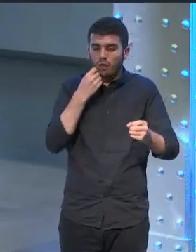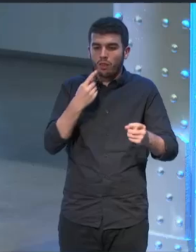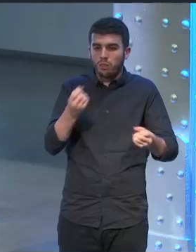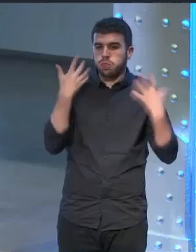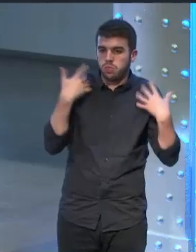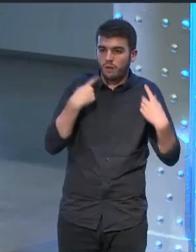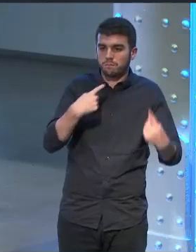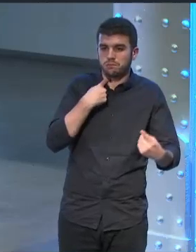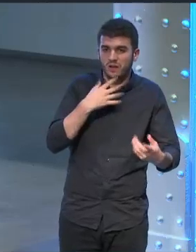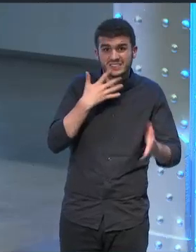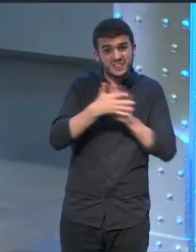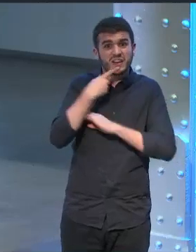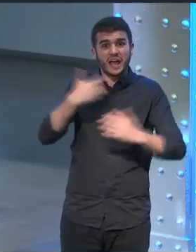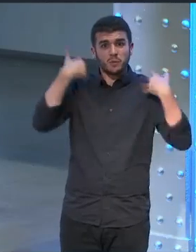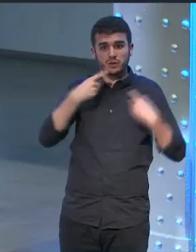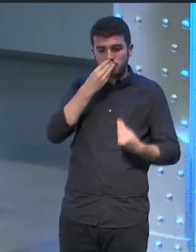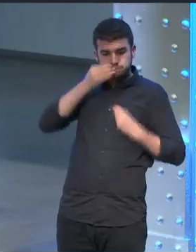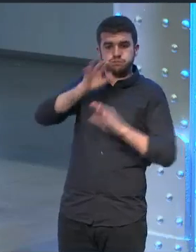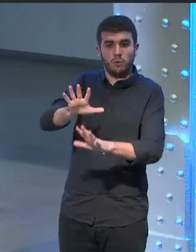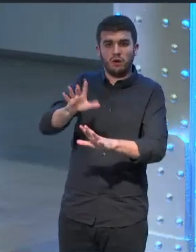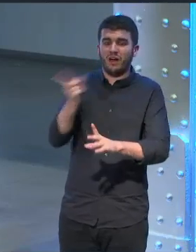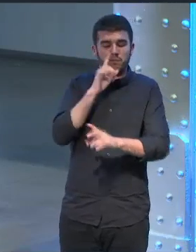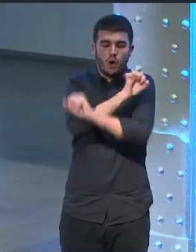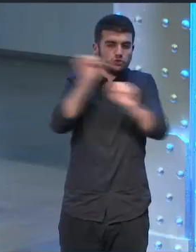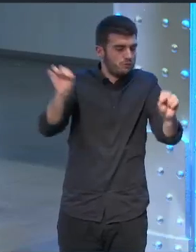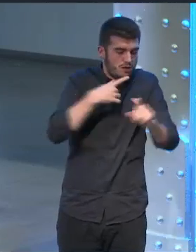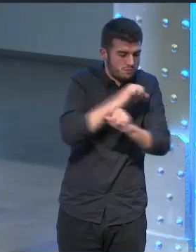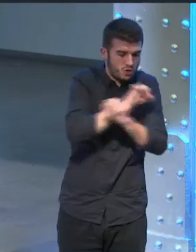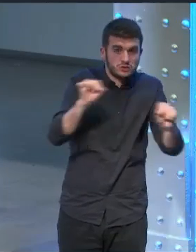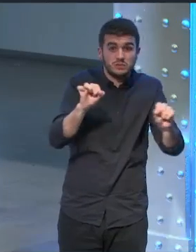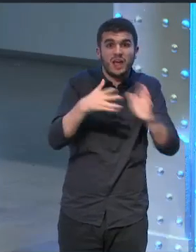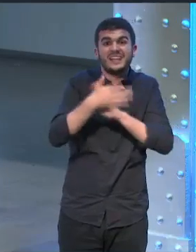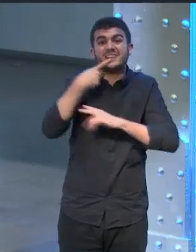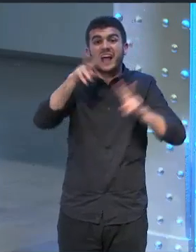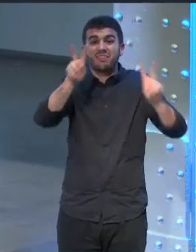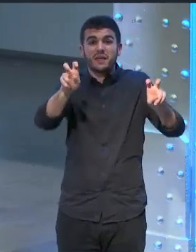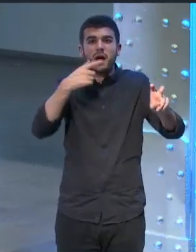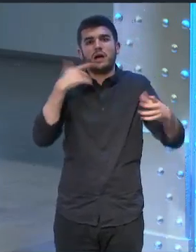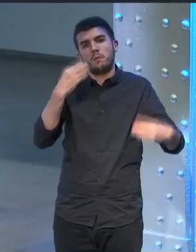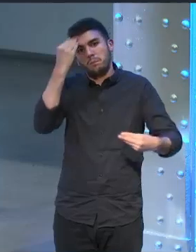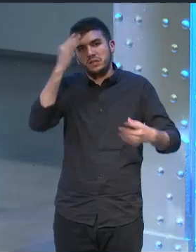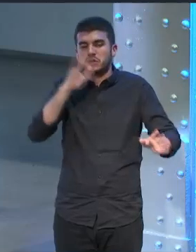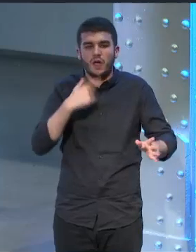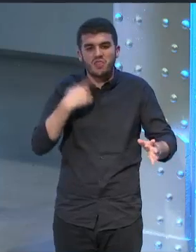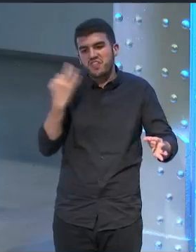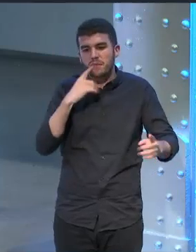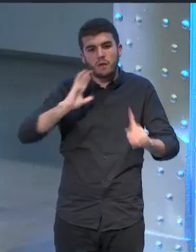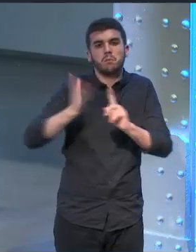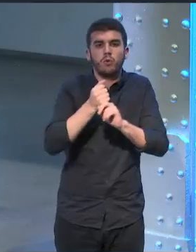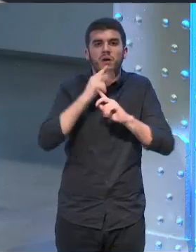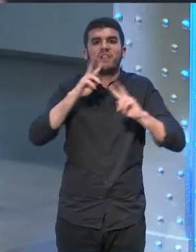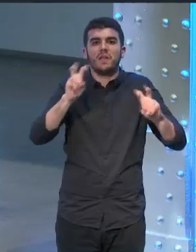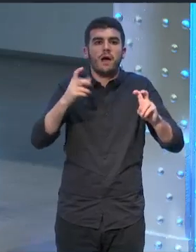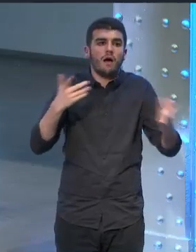poner la responsabilidad 100% a ti, porque va a ser imposible, ¿no? Entonces, yo creo que es uno de los temas que también tendríamos que conseguir que esté